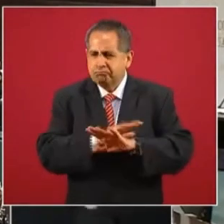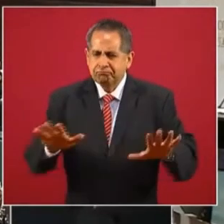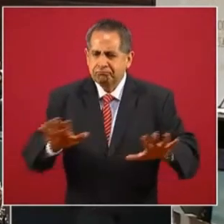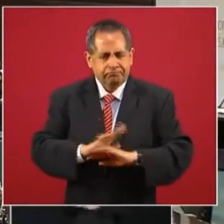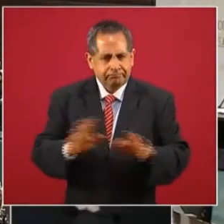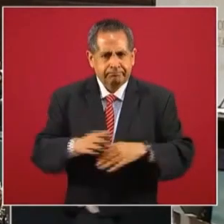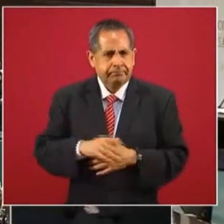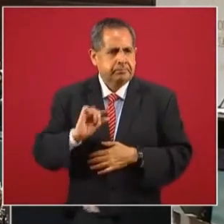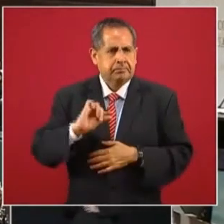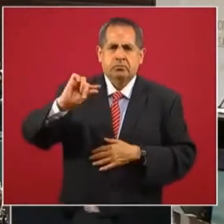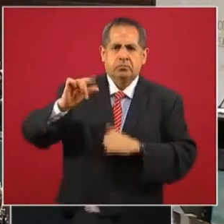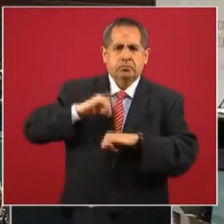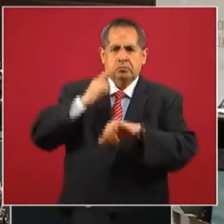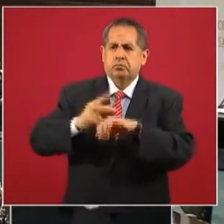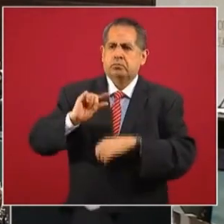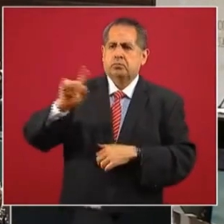las autoridades